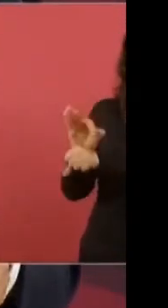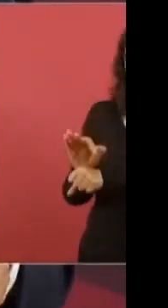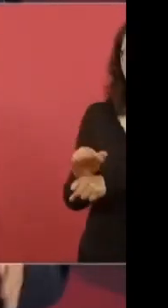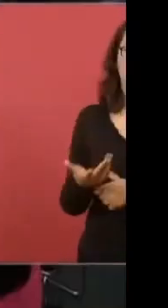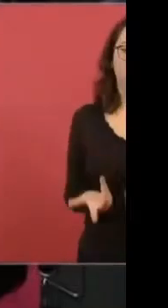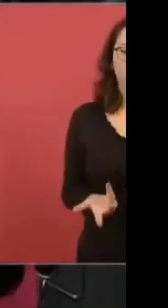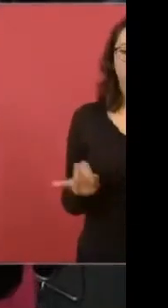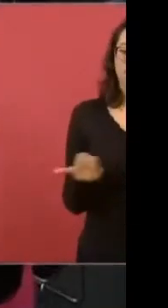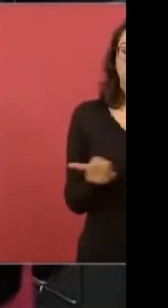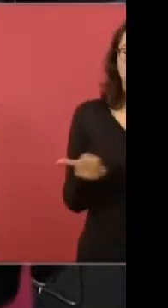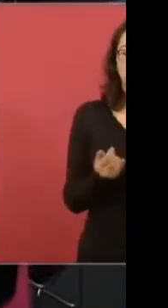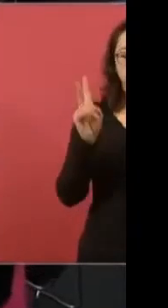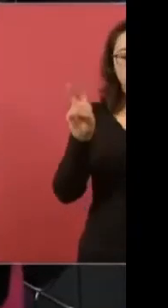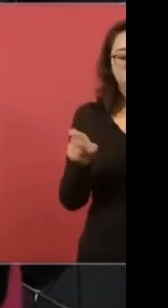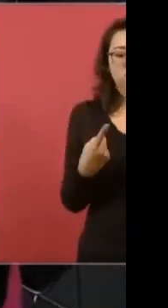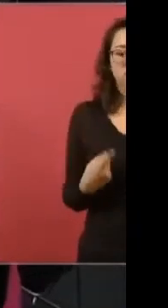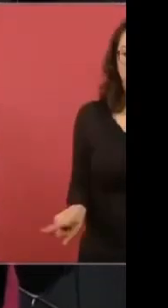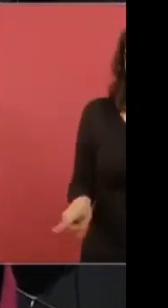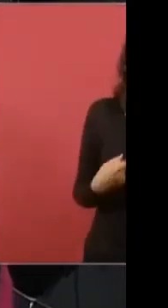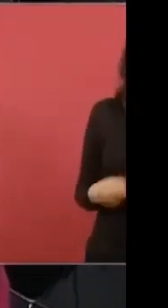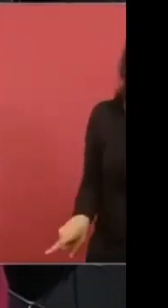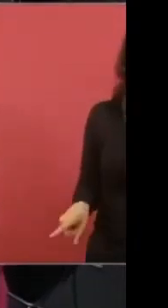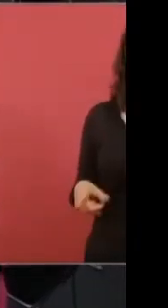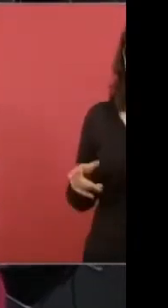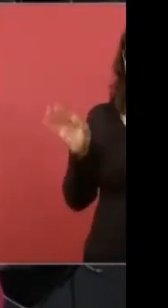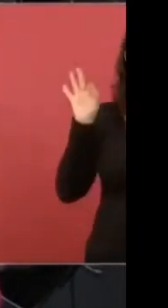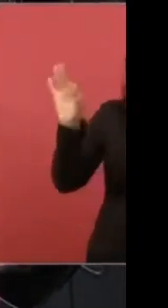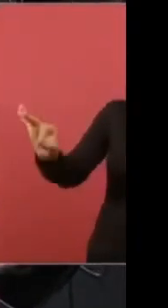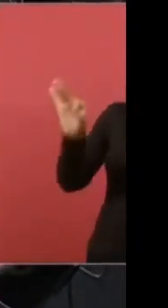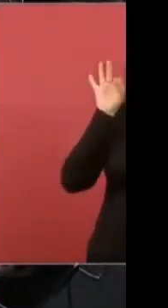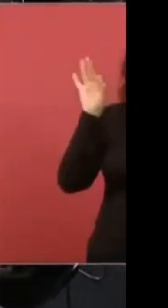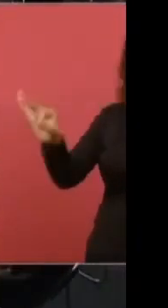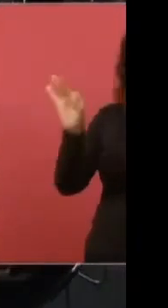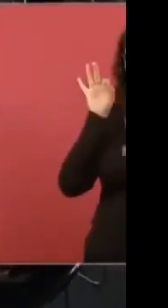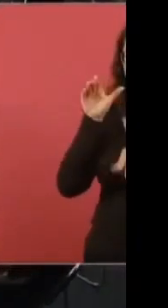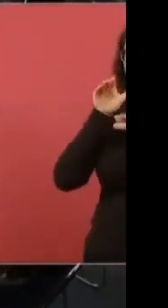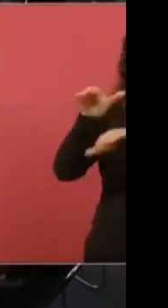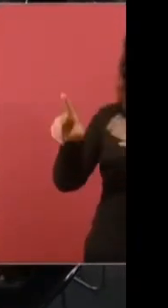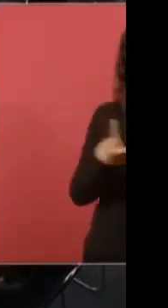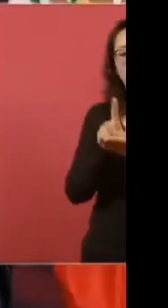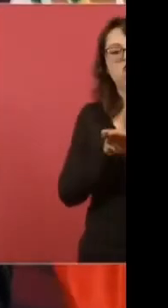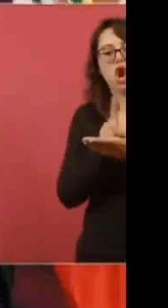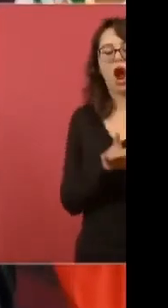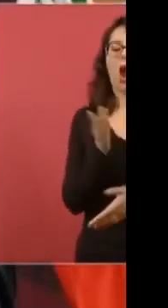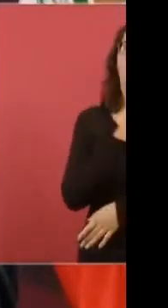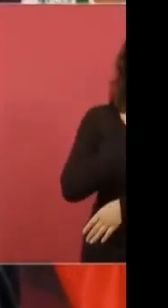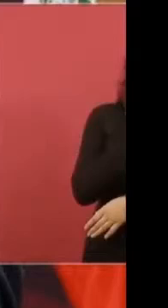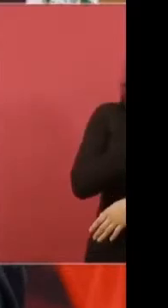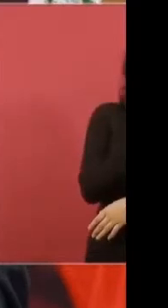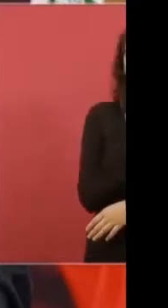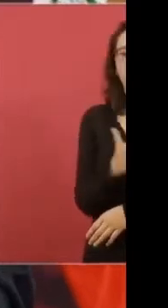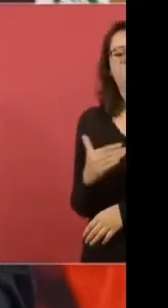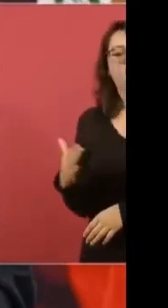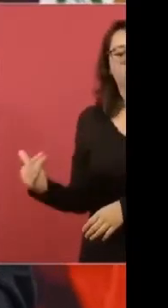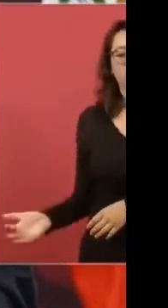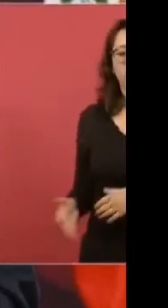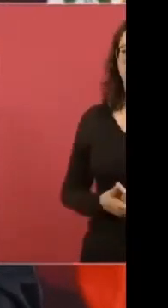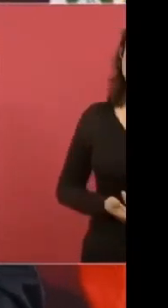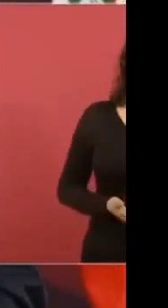no corridos buena ondita que este